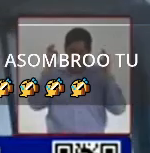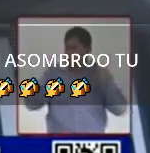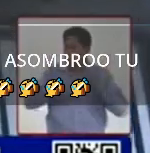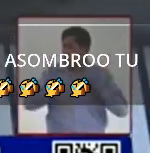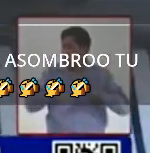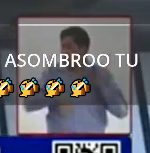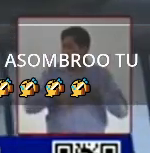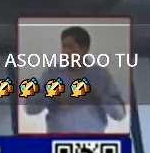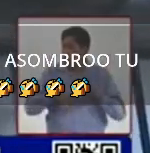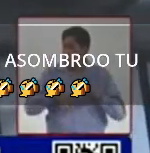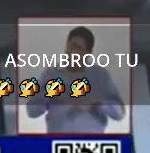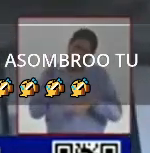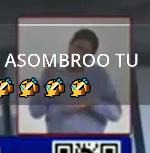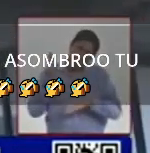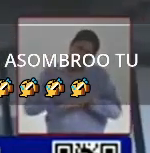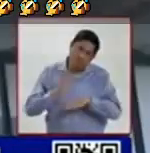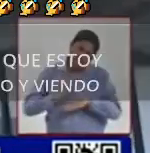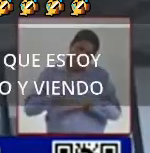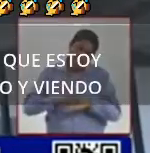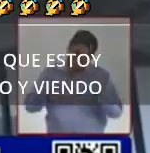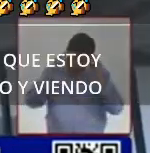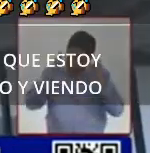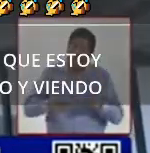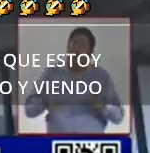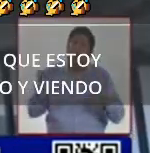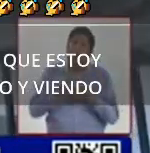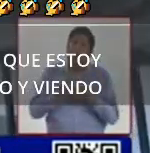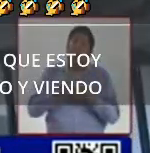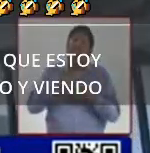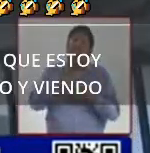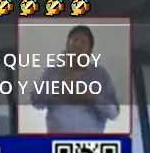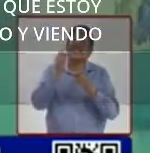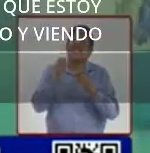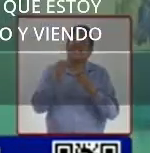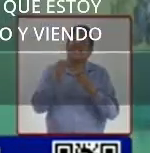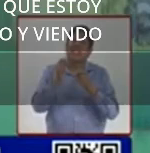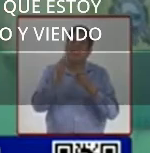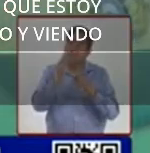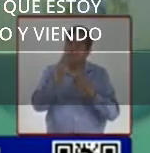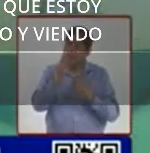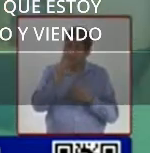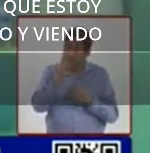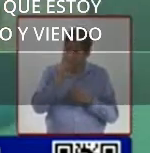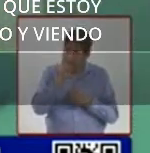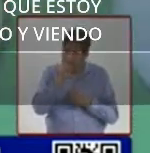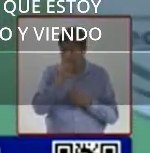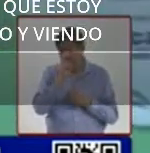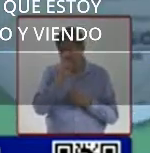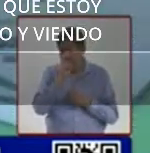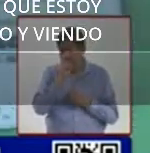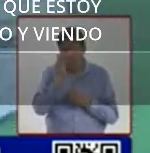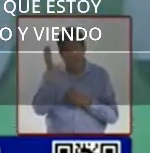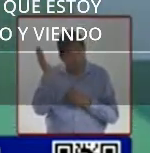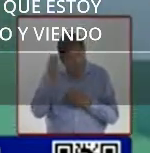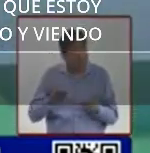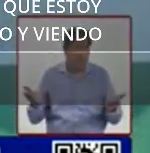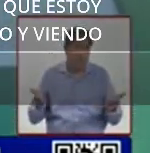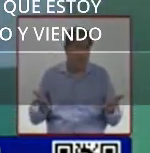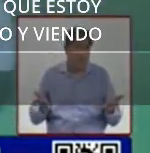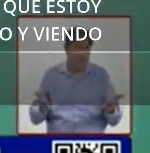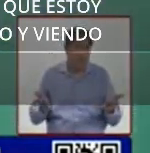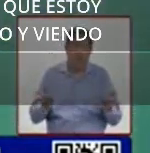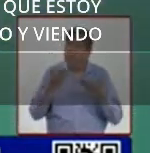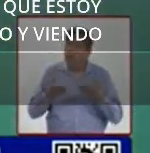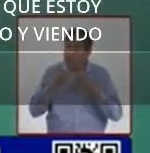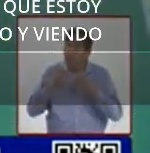tal vez sentar un precedente para que los maestros tengamos mayor tino al momento de tocar estas temáticas y no tener que generar este tipo de reacciones, ¿no? Bueno, hay